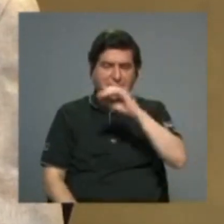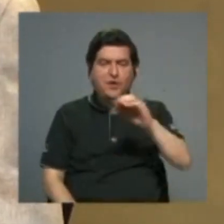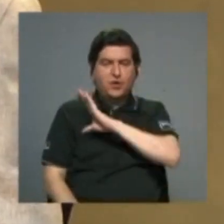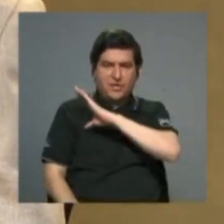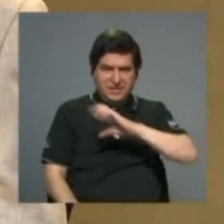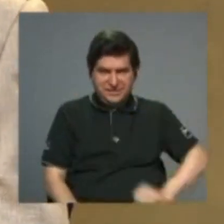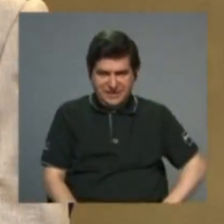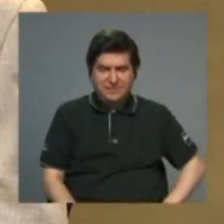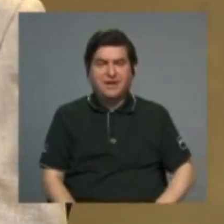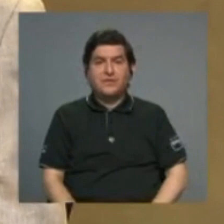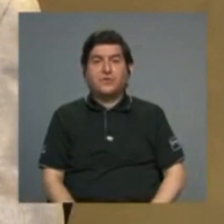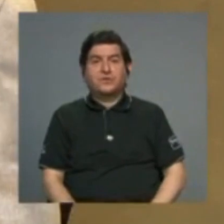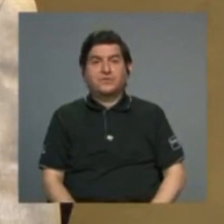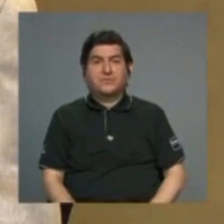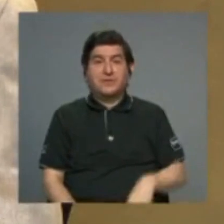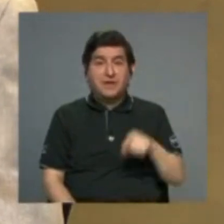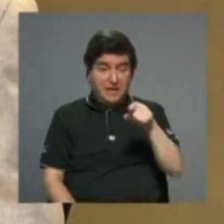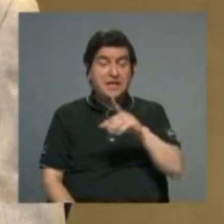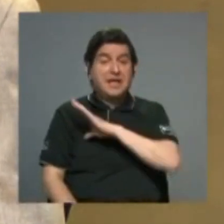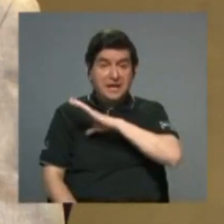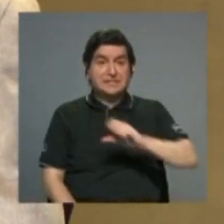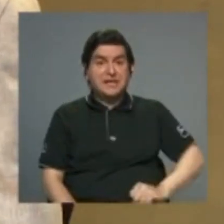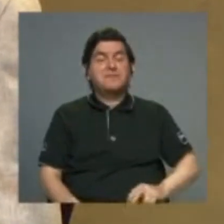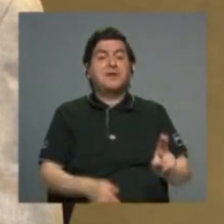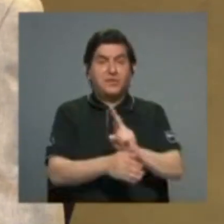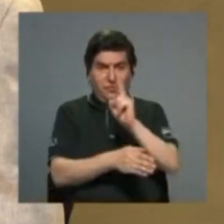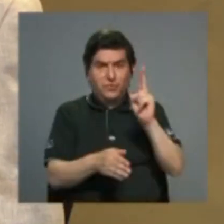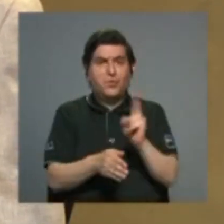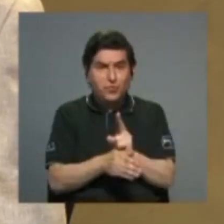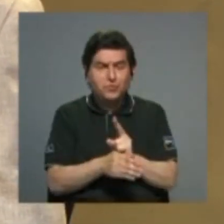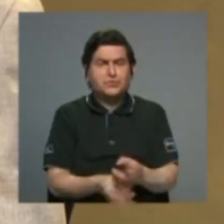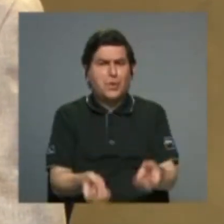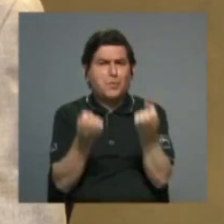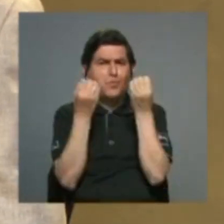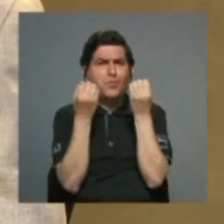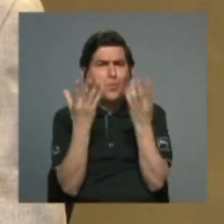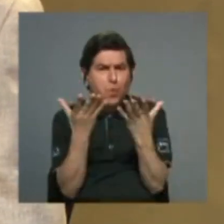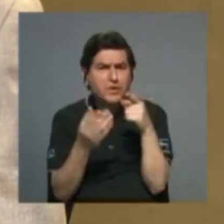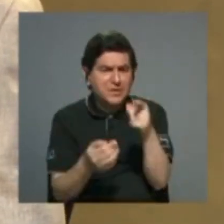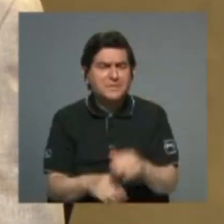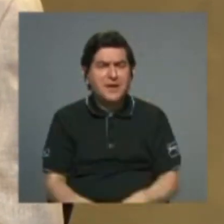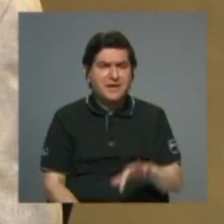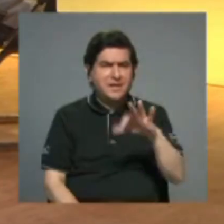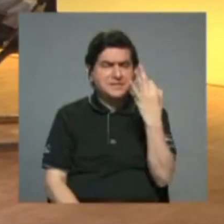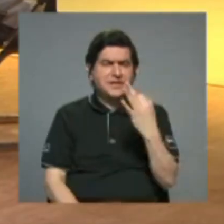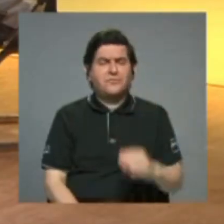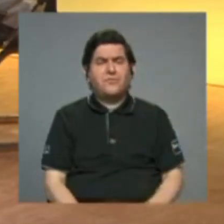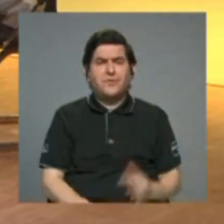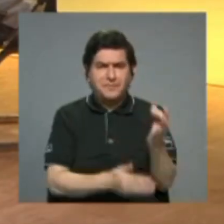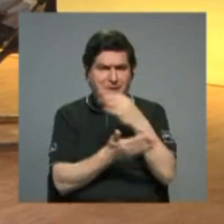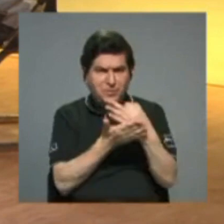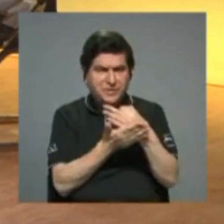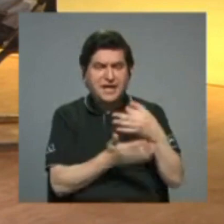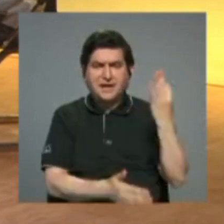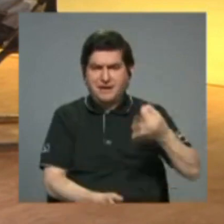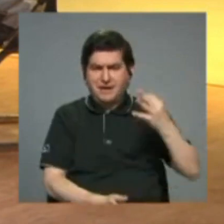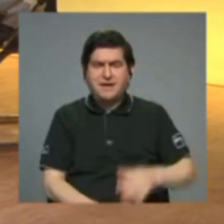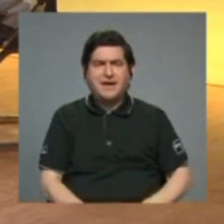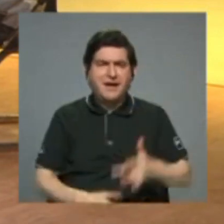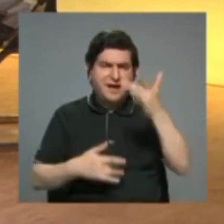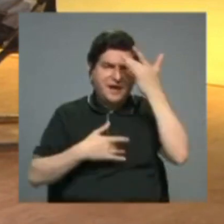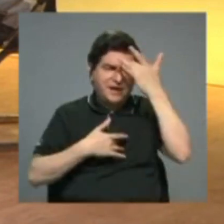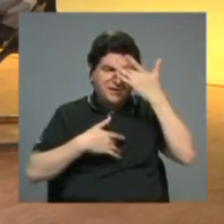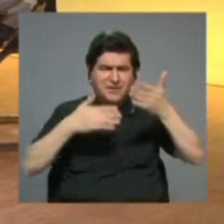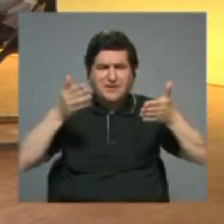y en México y en El Salvador, que es un país que ha utilizado mucho esta modalidad. Enfermedades